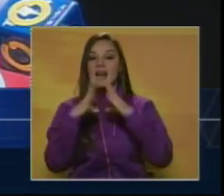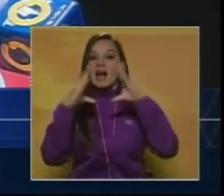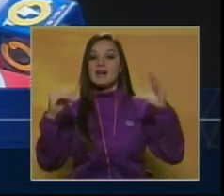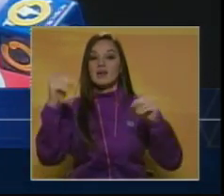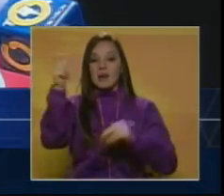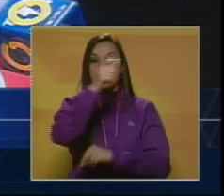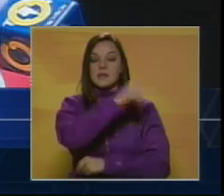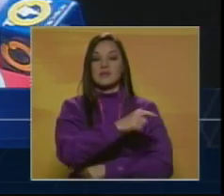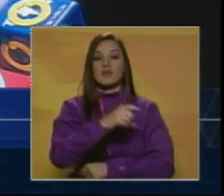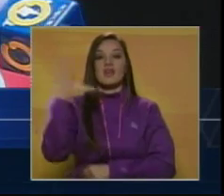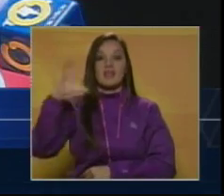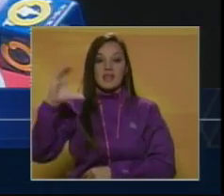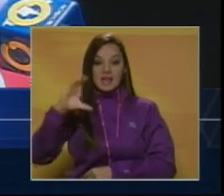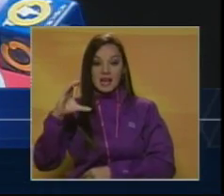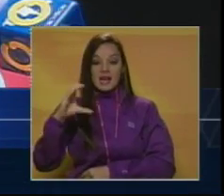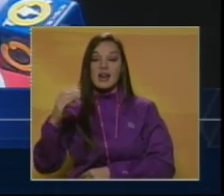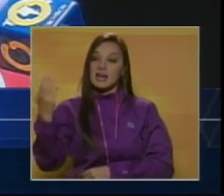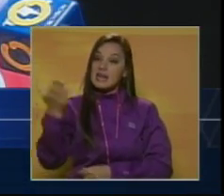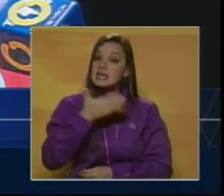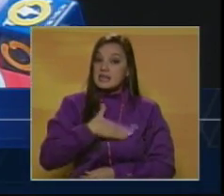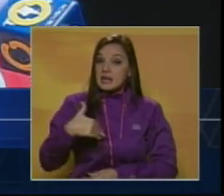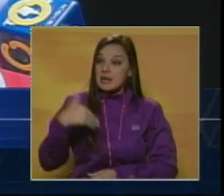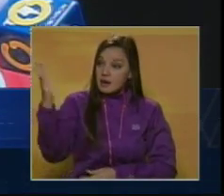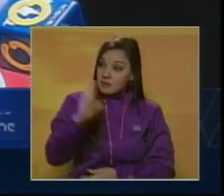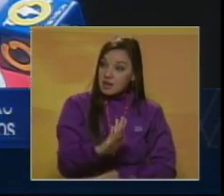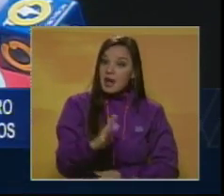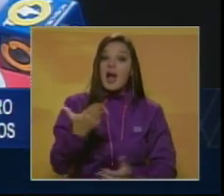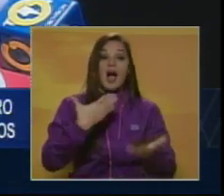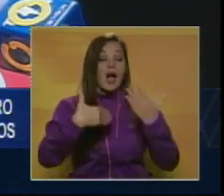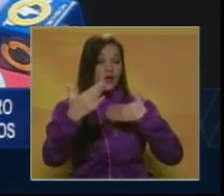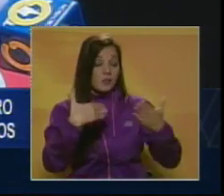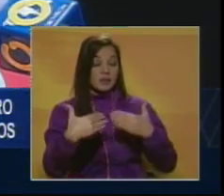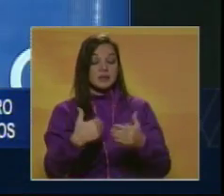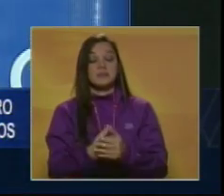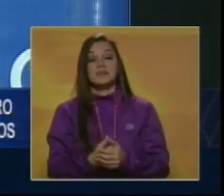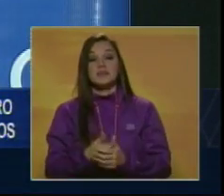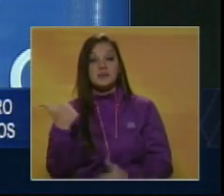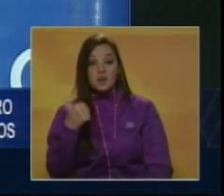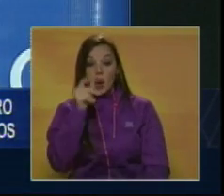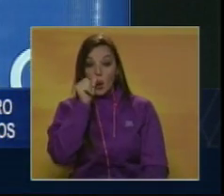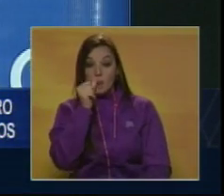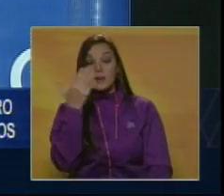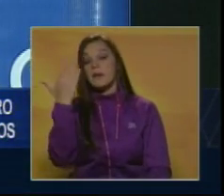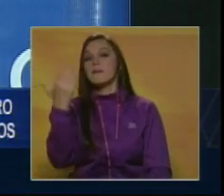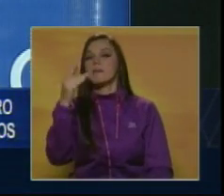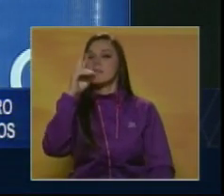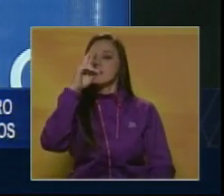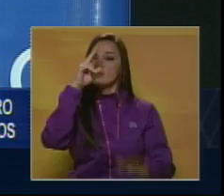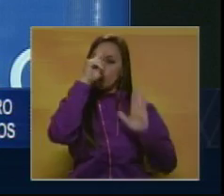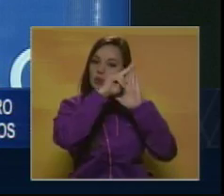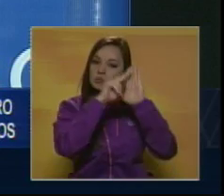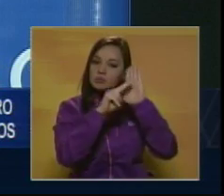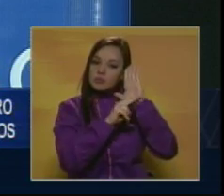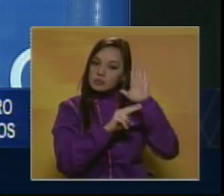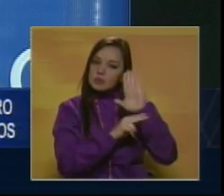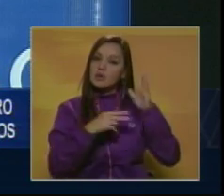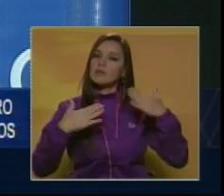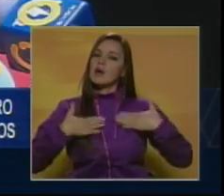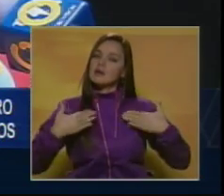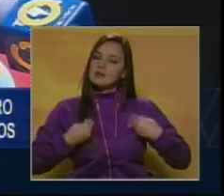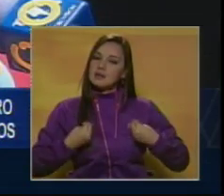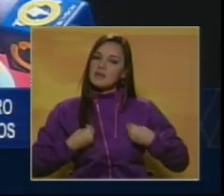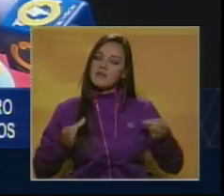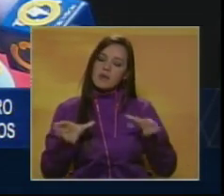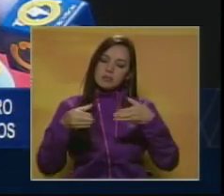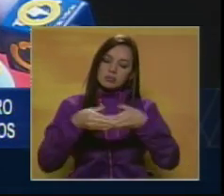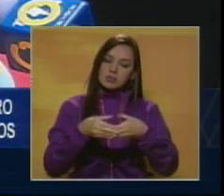caraqueños que quieran acercarse a compartir con nosotros. Ramón Muchacho pidió respetar normas de convivencia, no portar armas de fuego y abstenerse